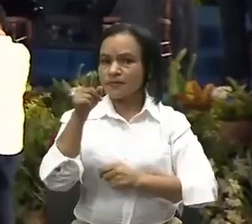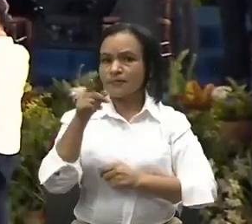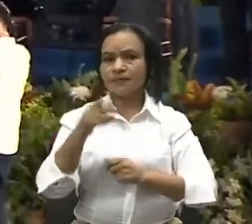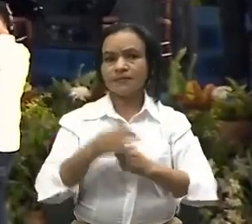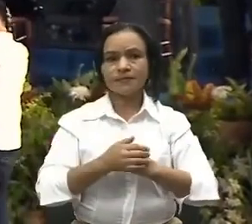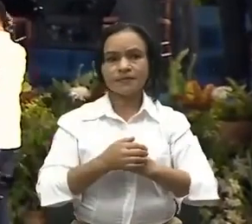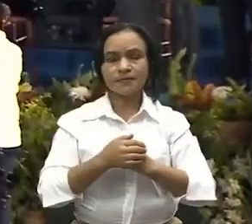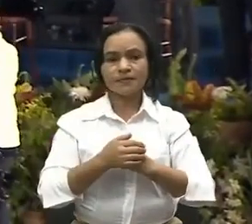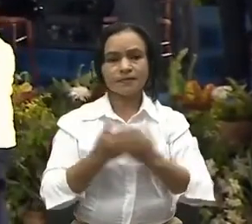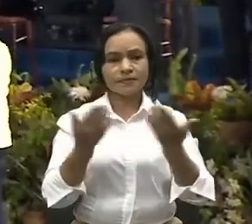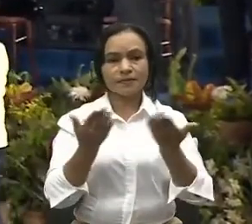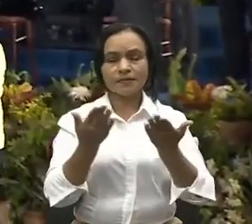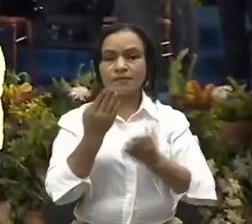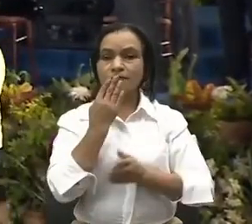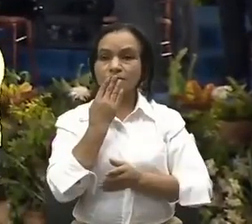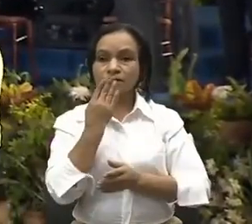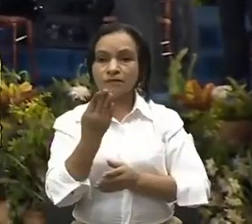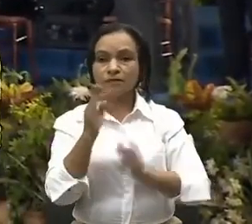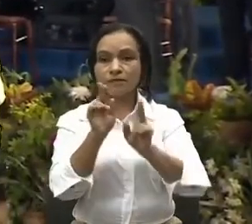o como el hermano pueblo